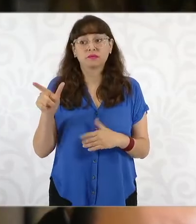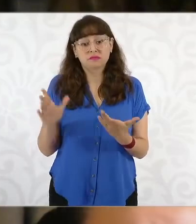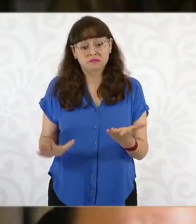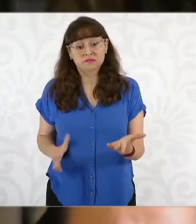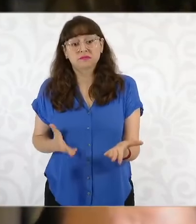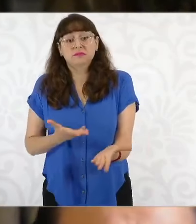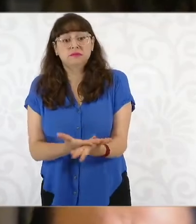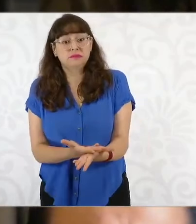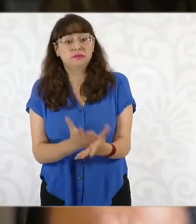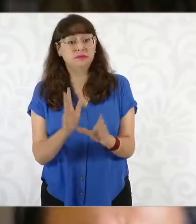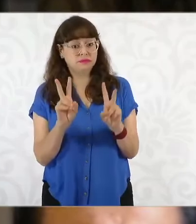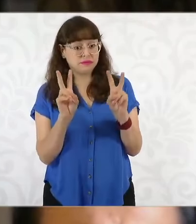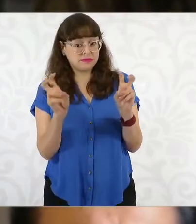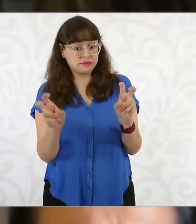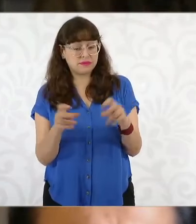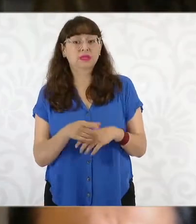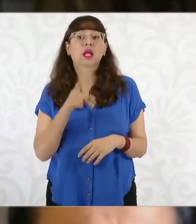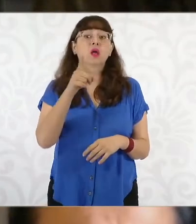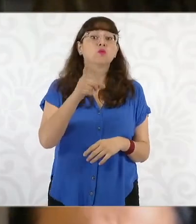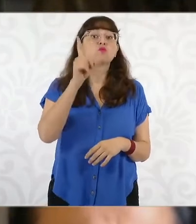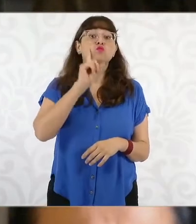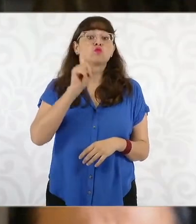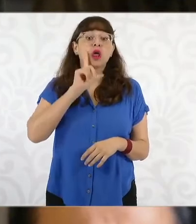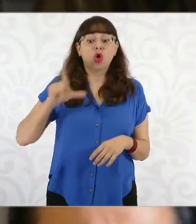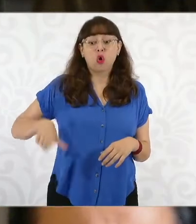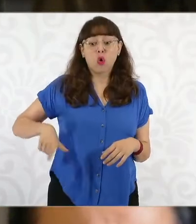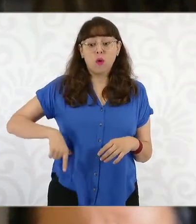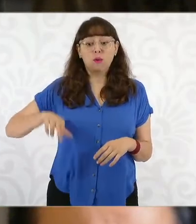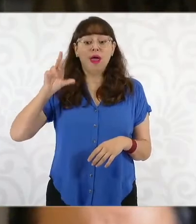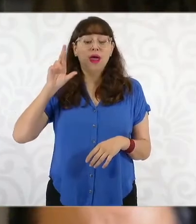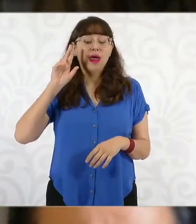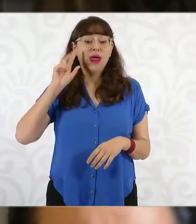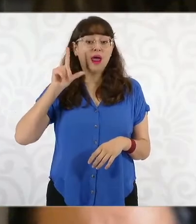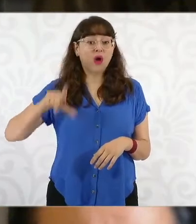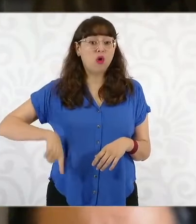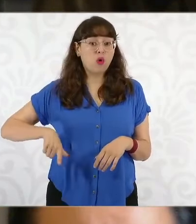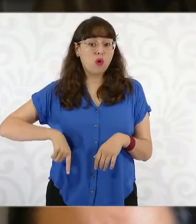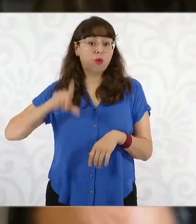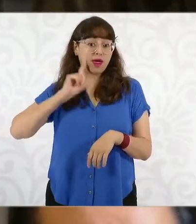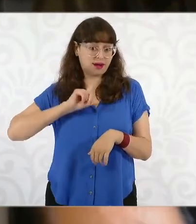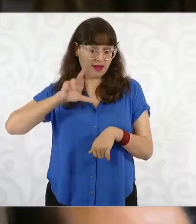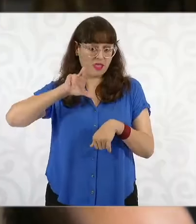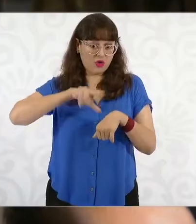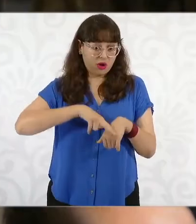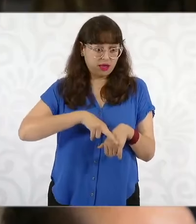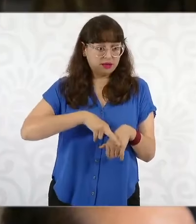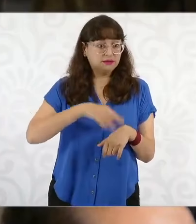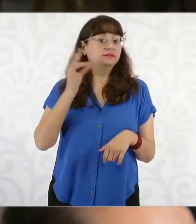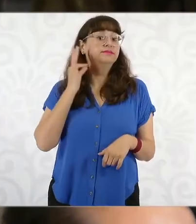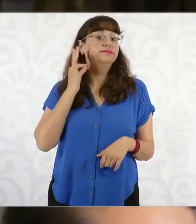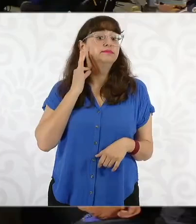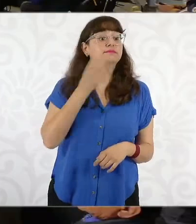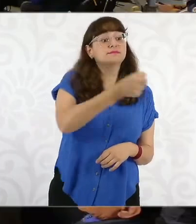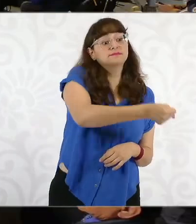establece, que pues la gobernadora María Eugenia Campos pueda dejar a alguien cercano. Se está mencionando al